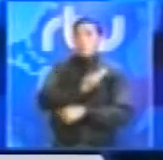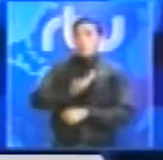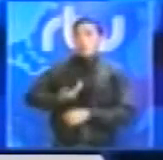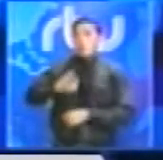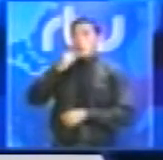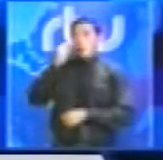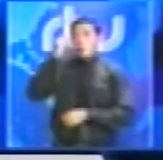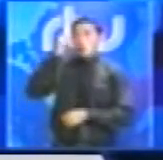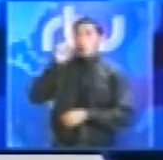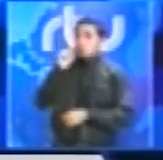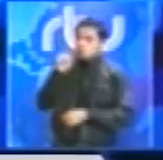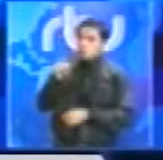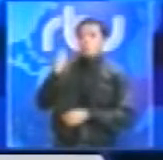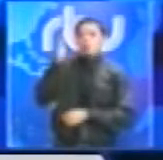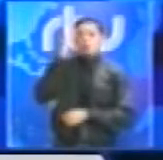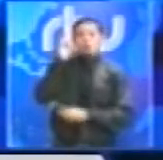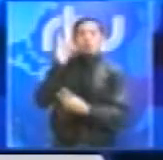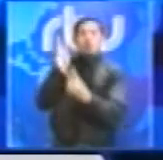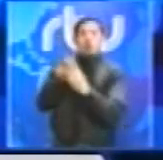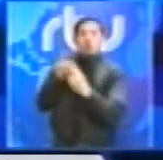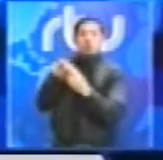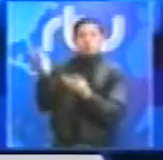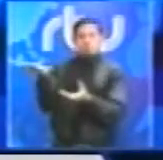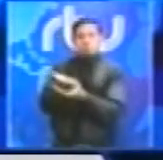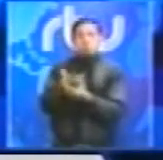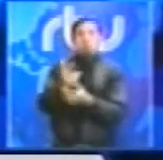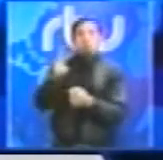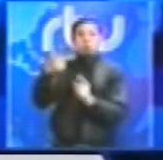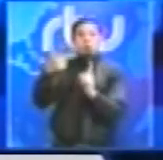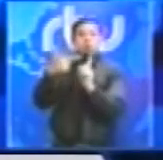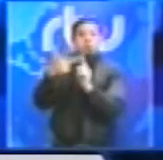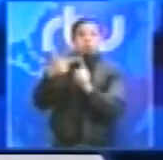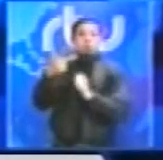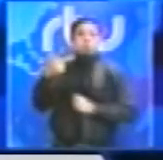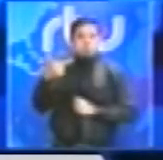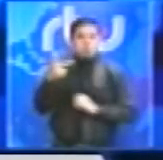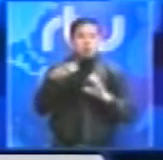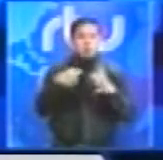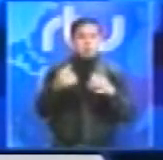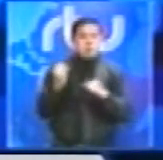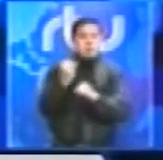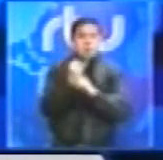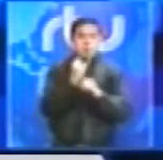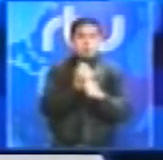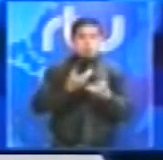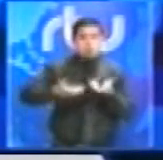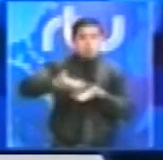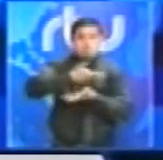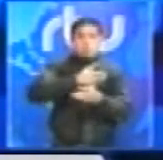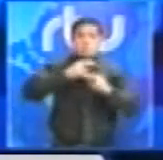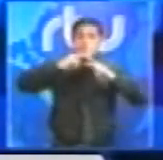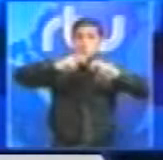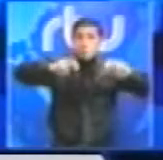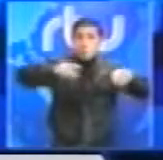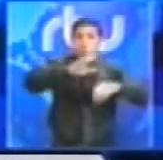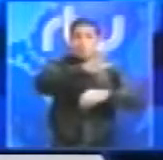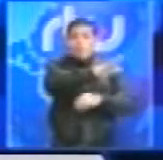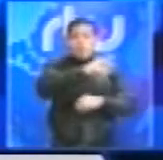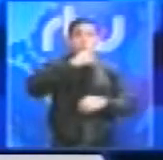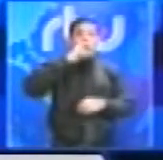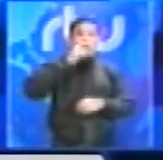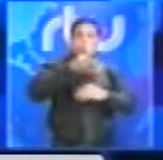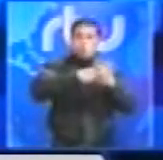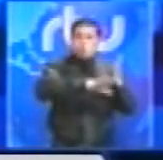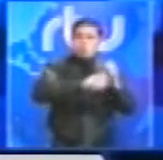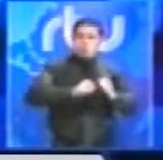Rafael Correa, sí conocía del contenido del informe final del Comité Interinstitucional que investigó el asesinato del general